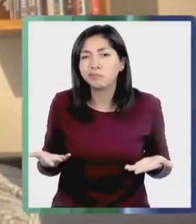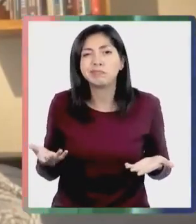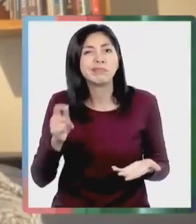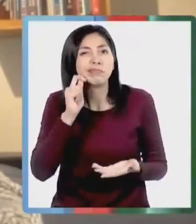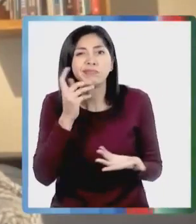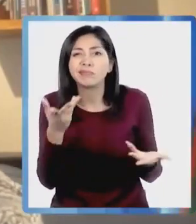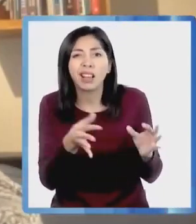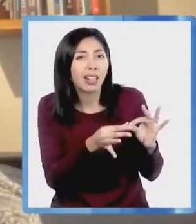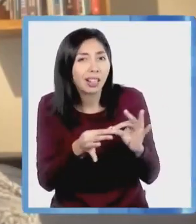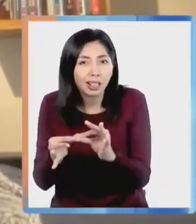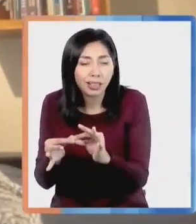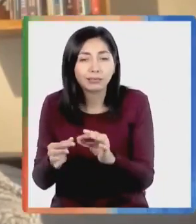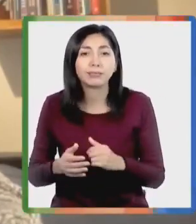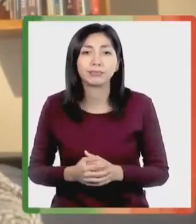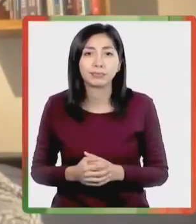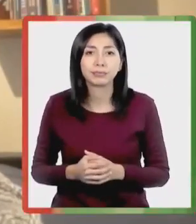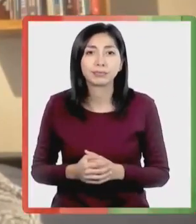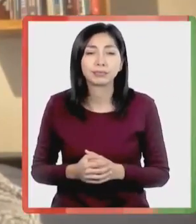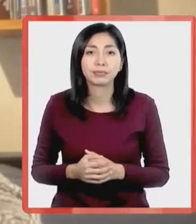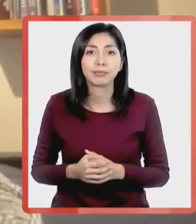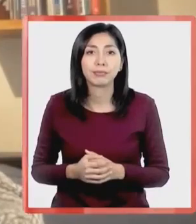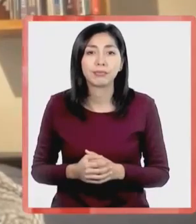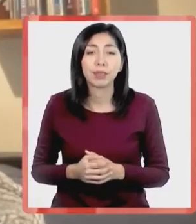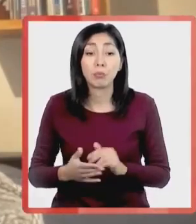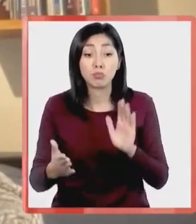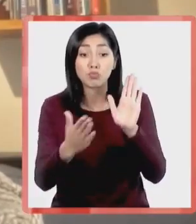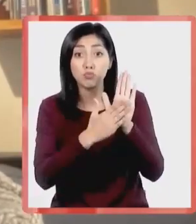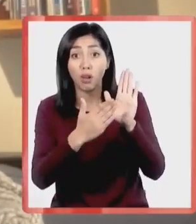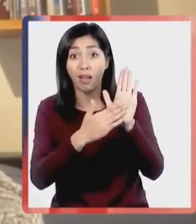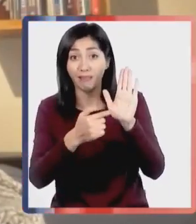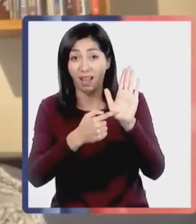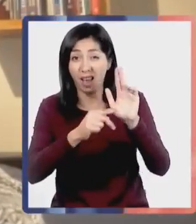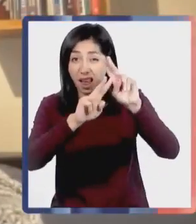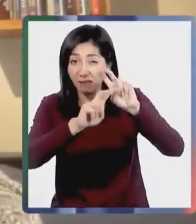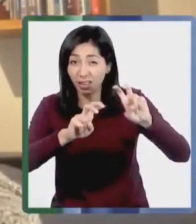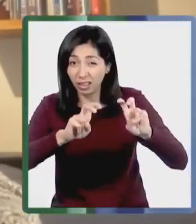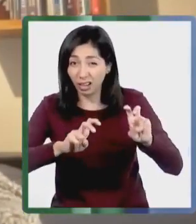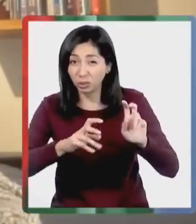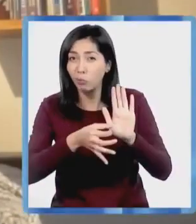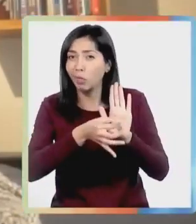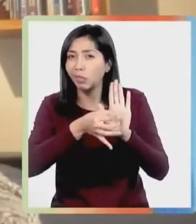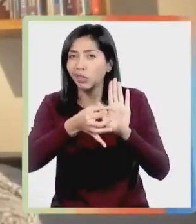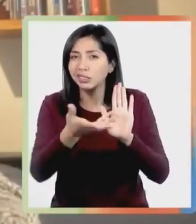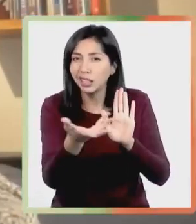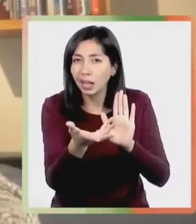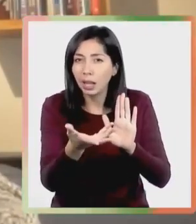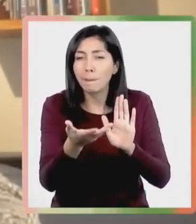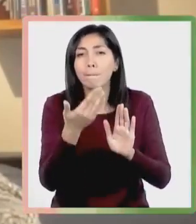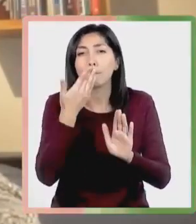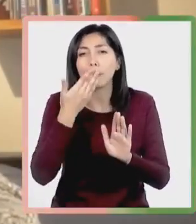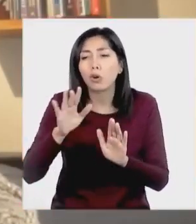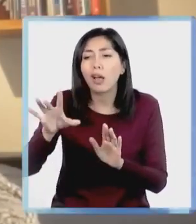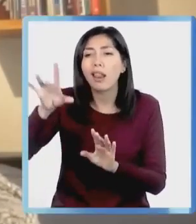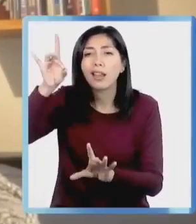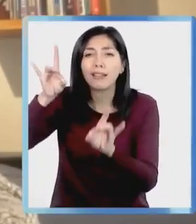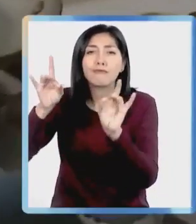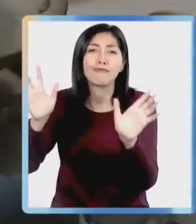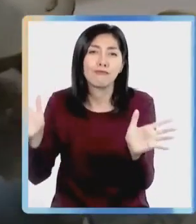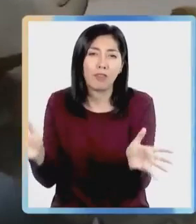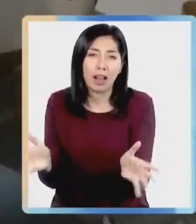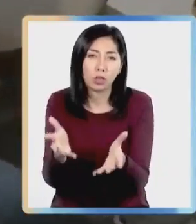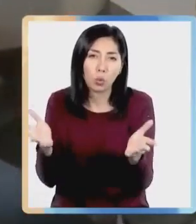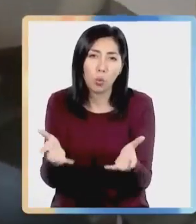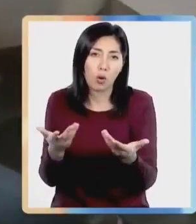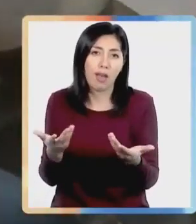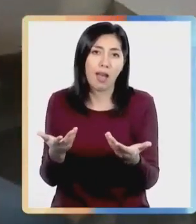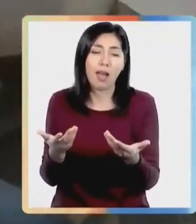saludable. ¿Qué consiste la alimentación saludable? La evidencia actual es que nosotros prefiramos el